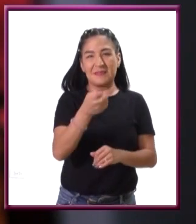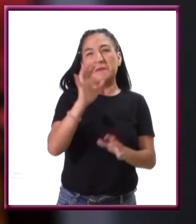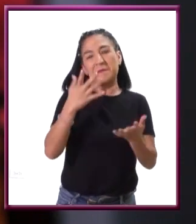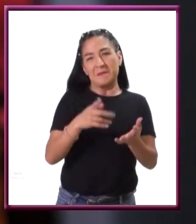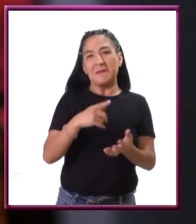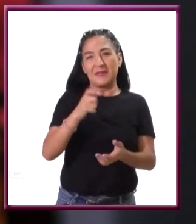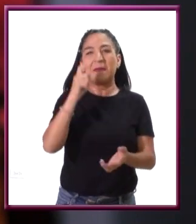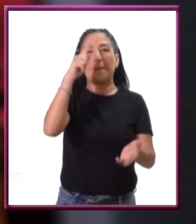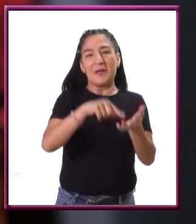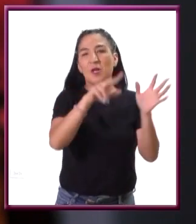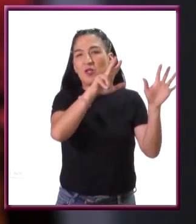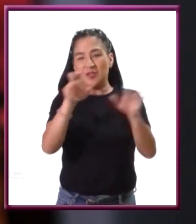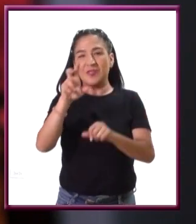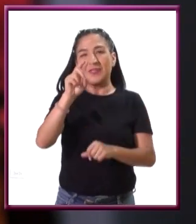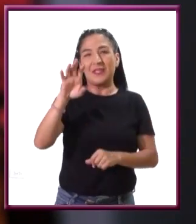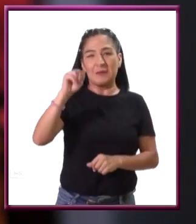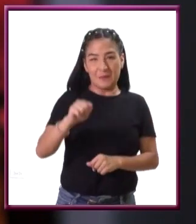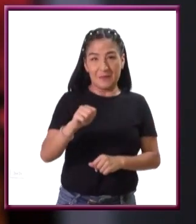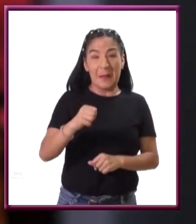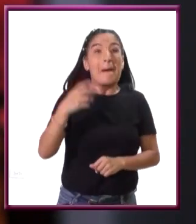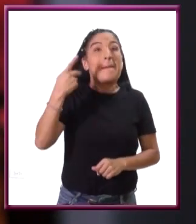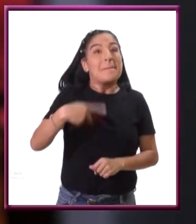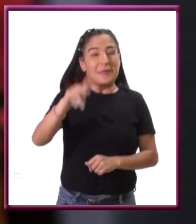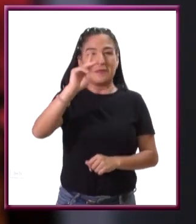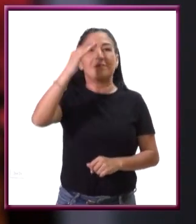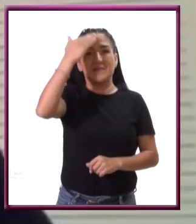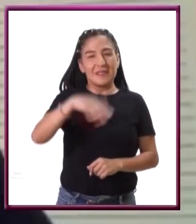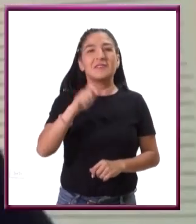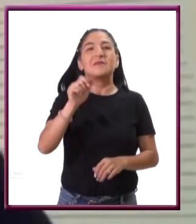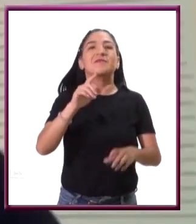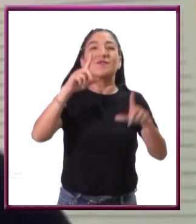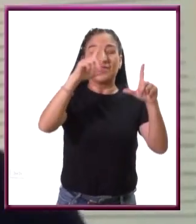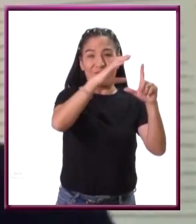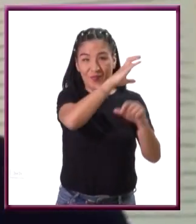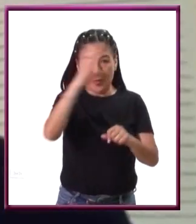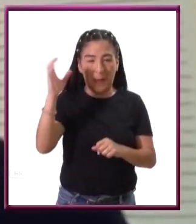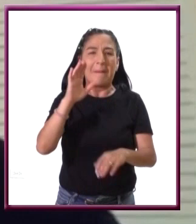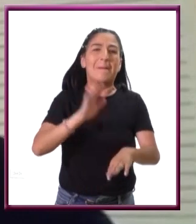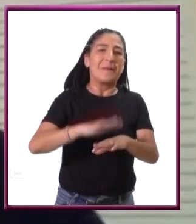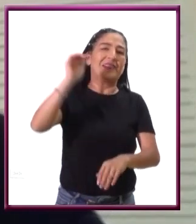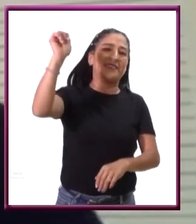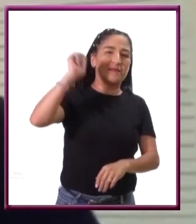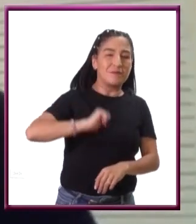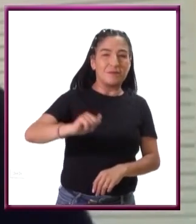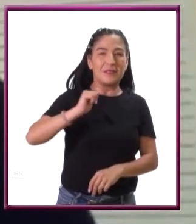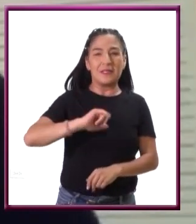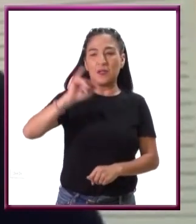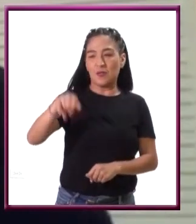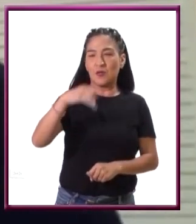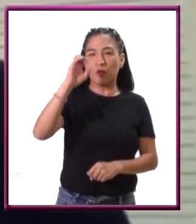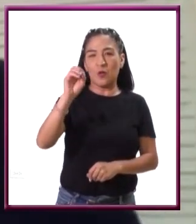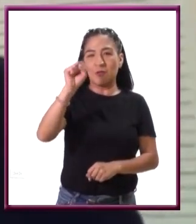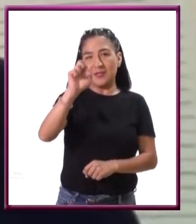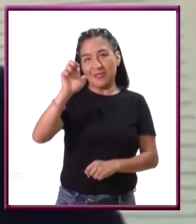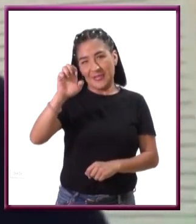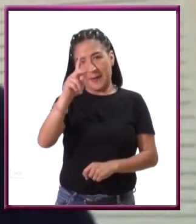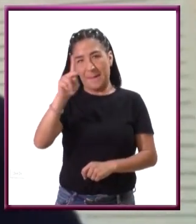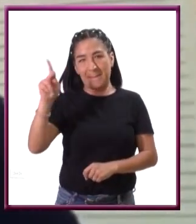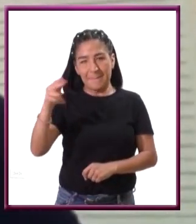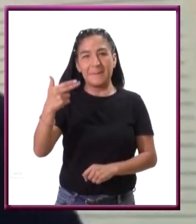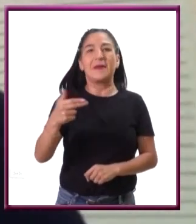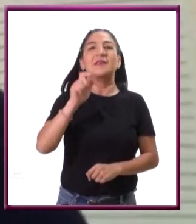de 1839, pero se sabe que hay una fotografía mucho más anterior, realizada por Joseph Nicéphore